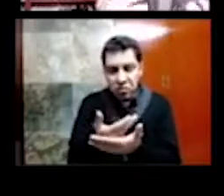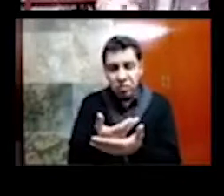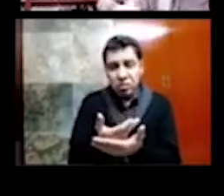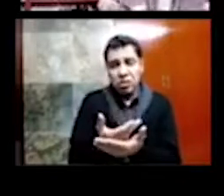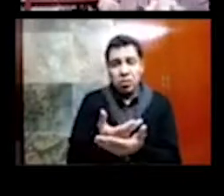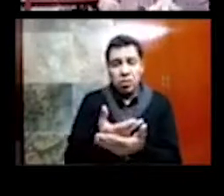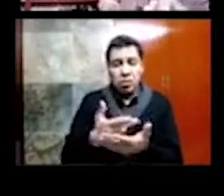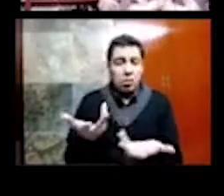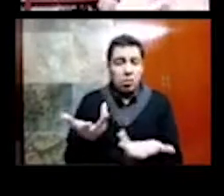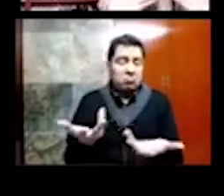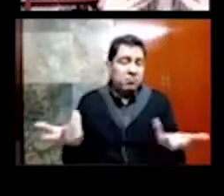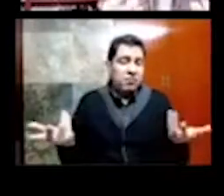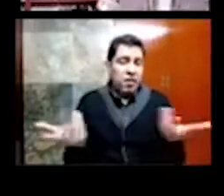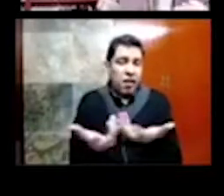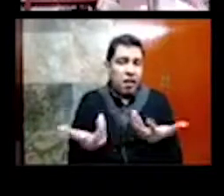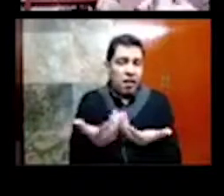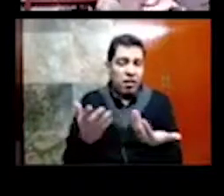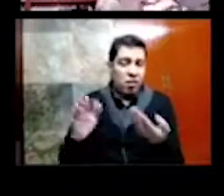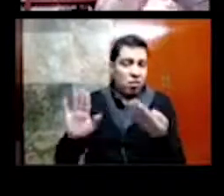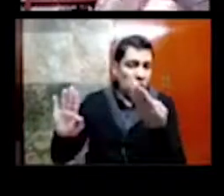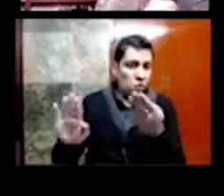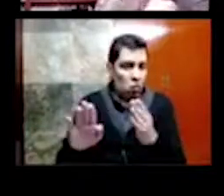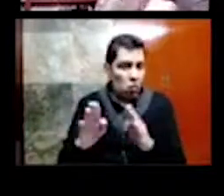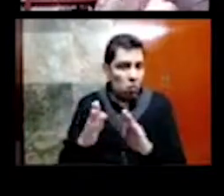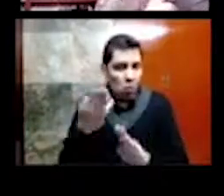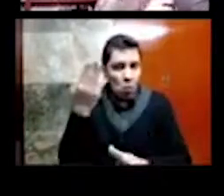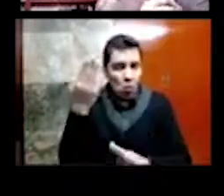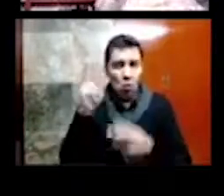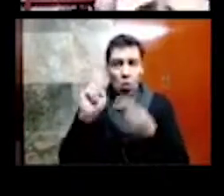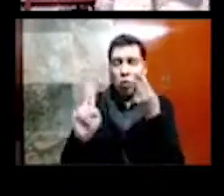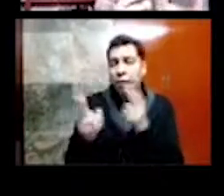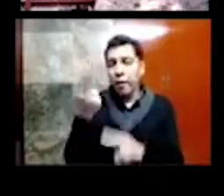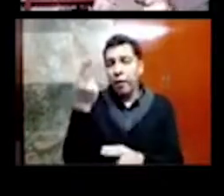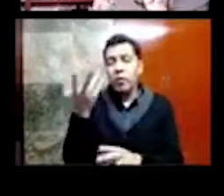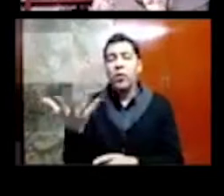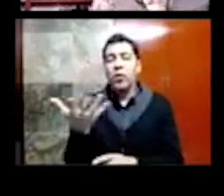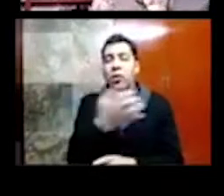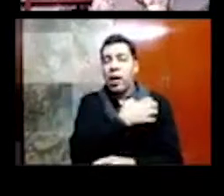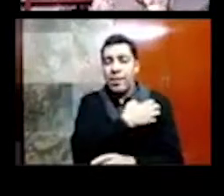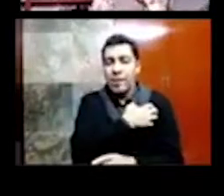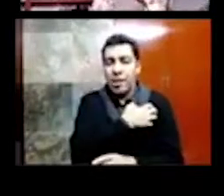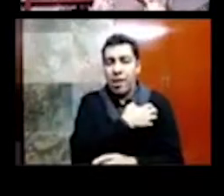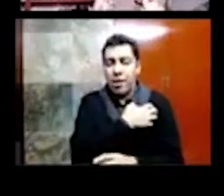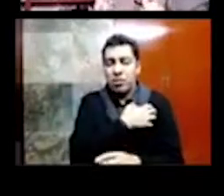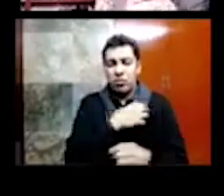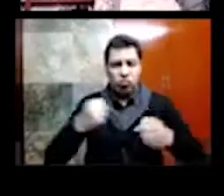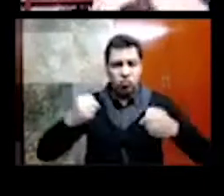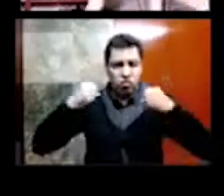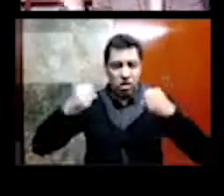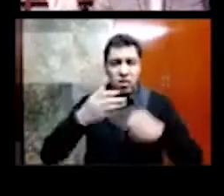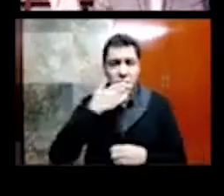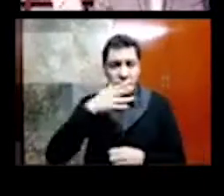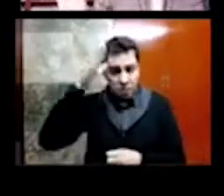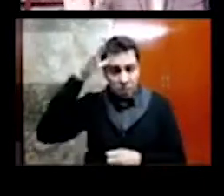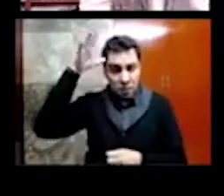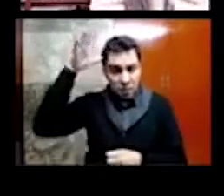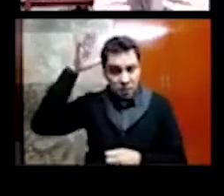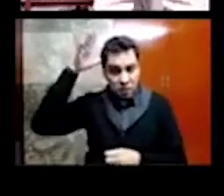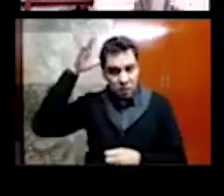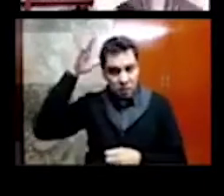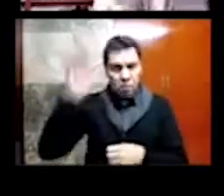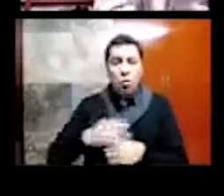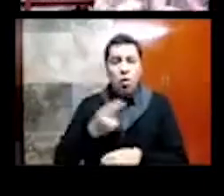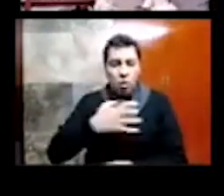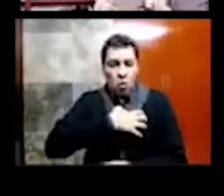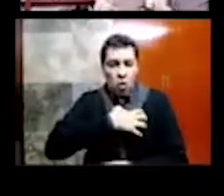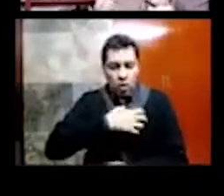los hechos para la capital del Imperio Mexica, está sostenida con la sangre de otros.